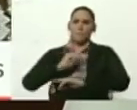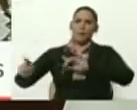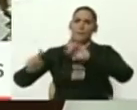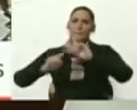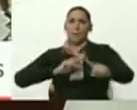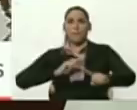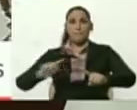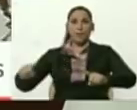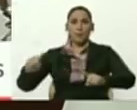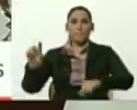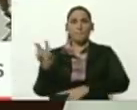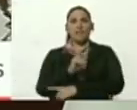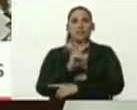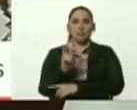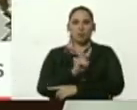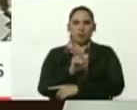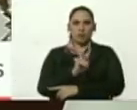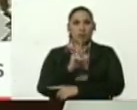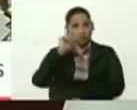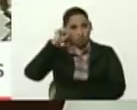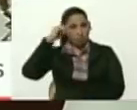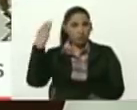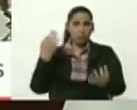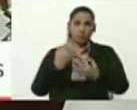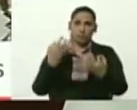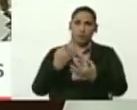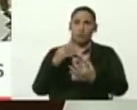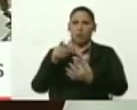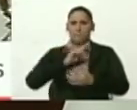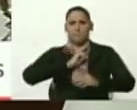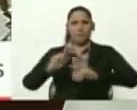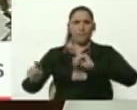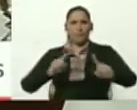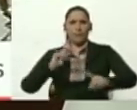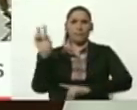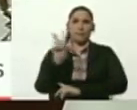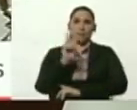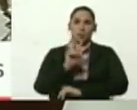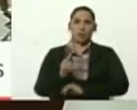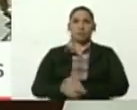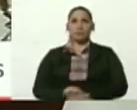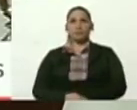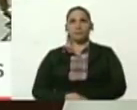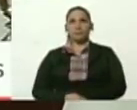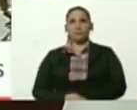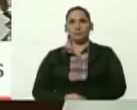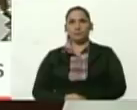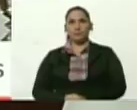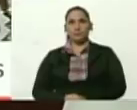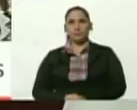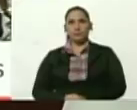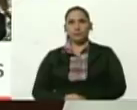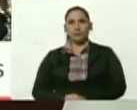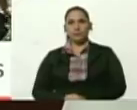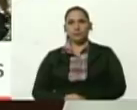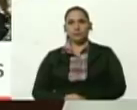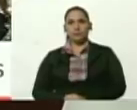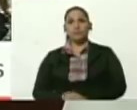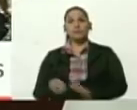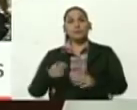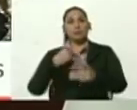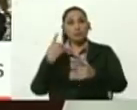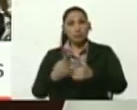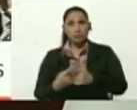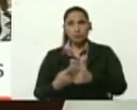desde Venezuela. Recordemos esto, son direccionados desde Venezuela, por lo que corresponde en